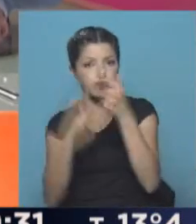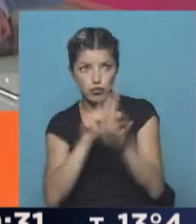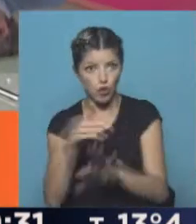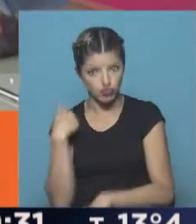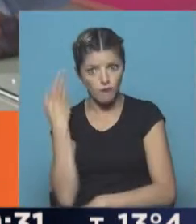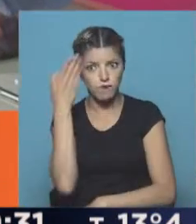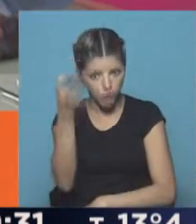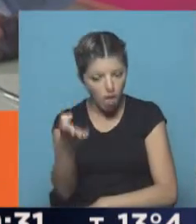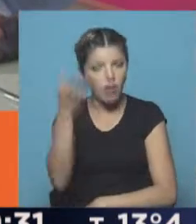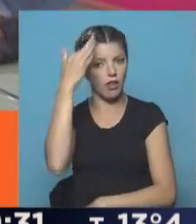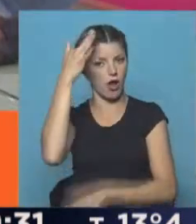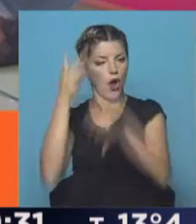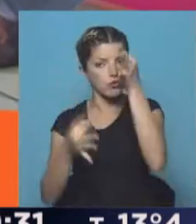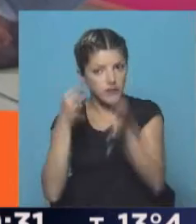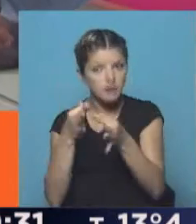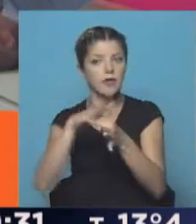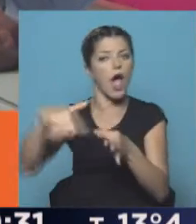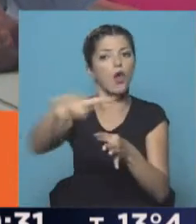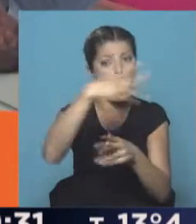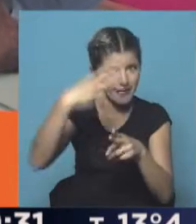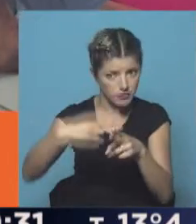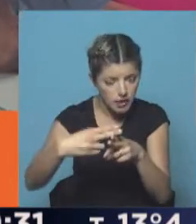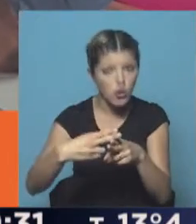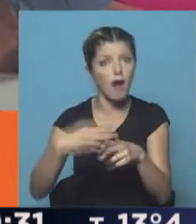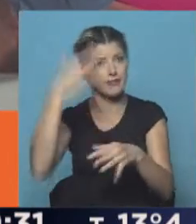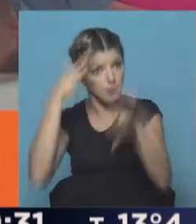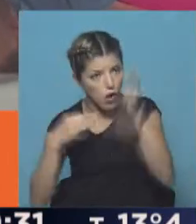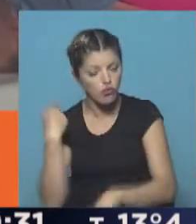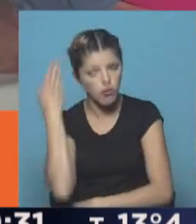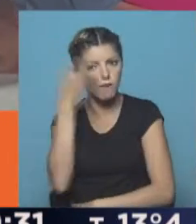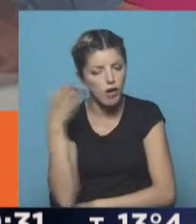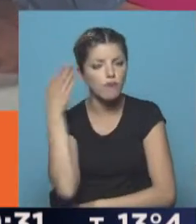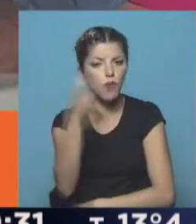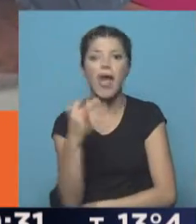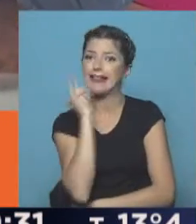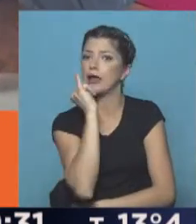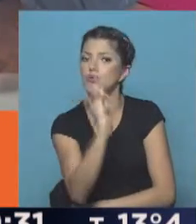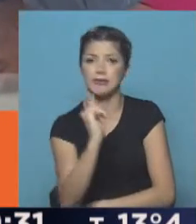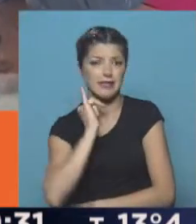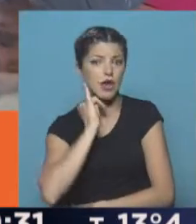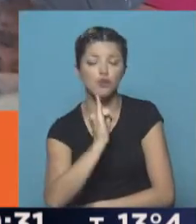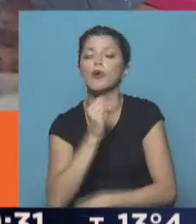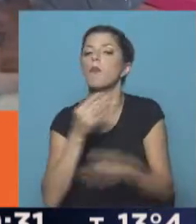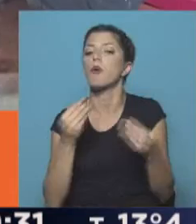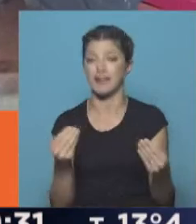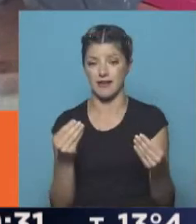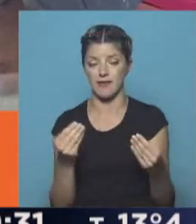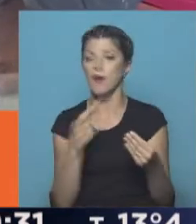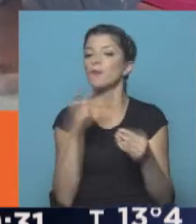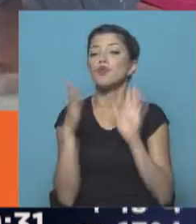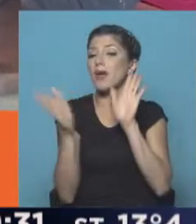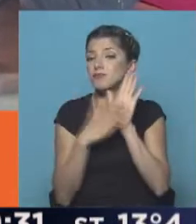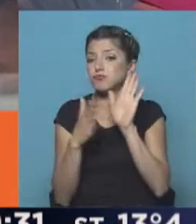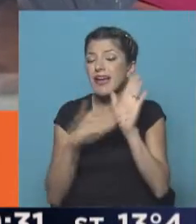estado en Comodoro Pi varias veces y he denunciado esto, porque no hay en ningún lugar, está sentado de que nosotros